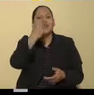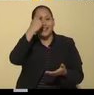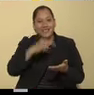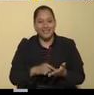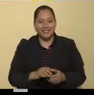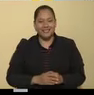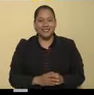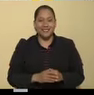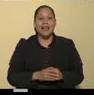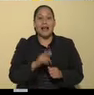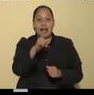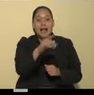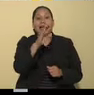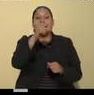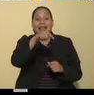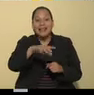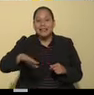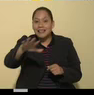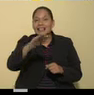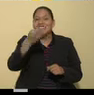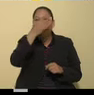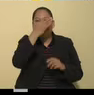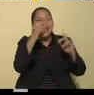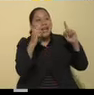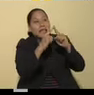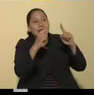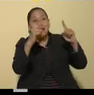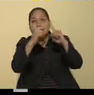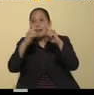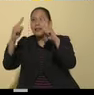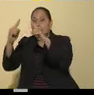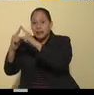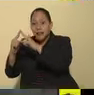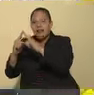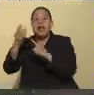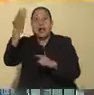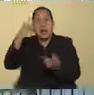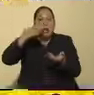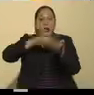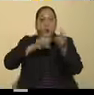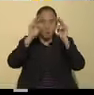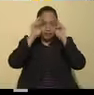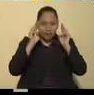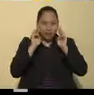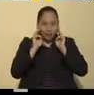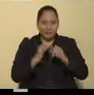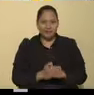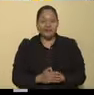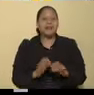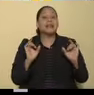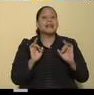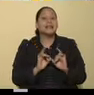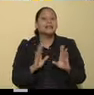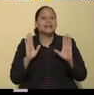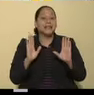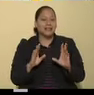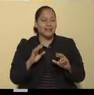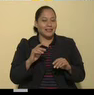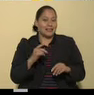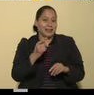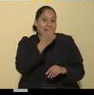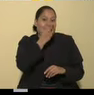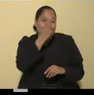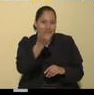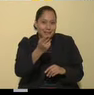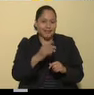Todos están cerca de una iglesia que tuvo un convento. Y es que de repente le